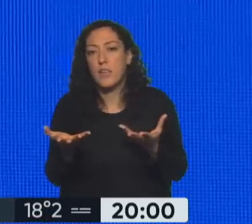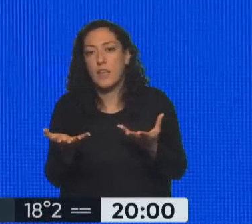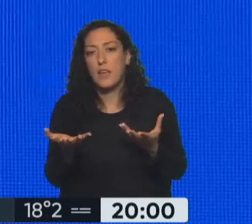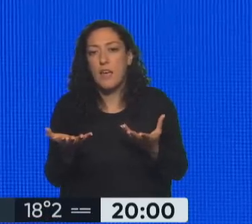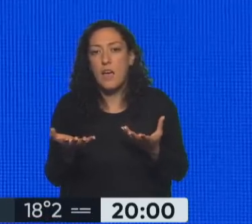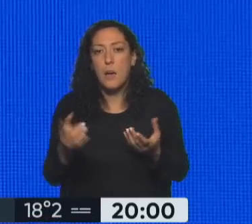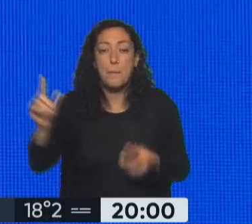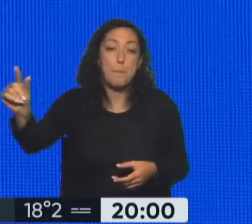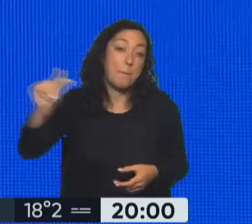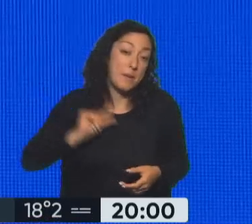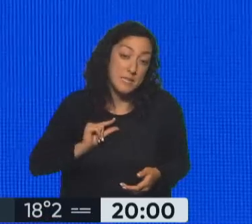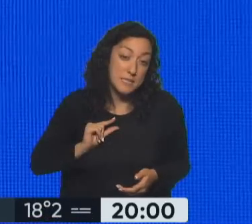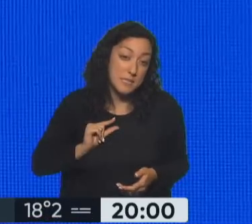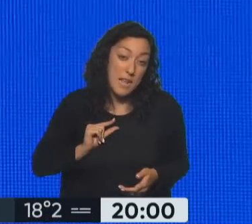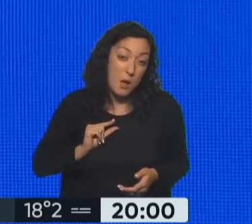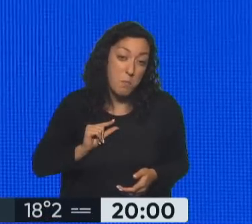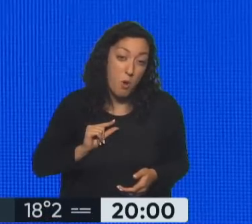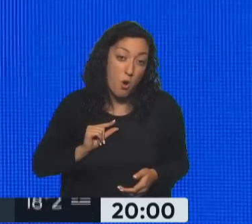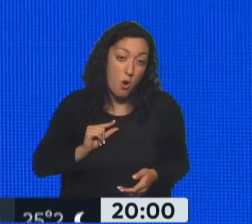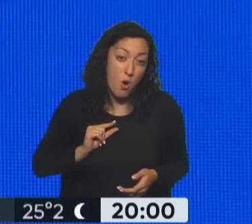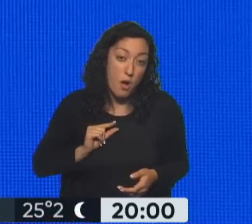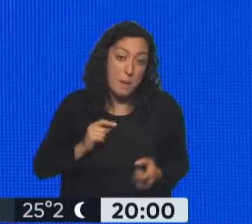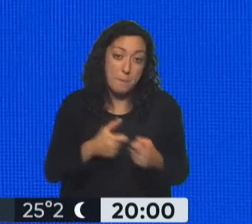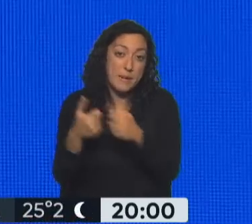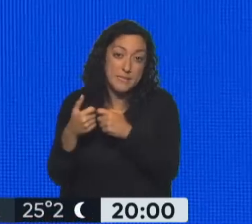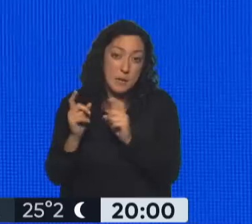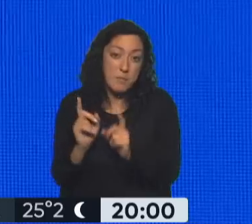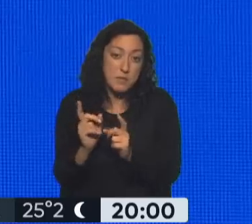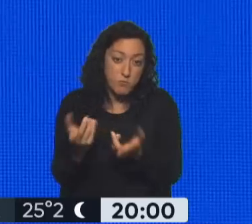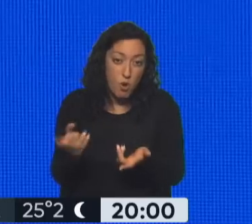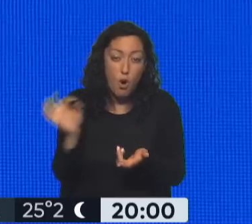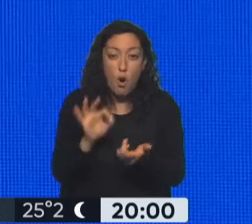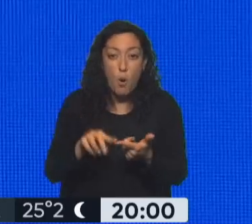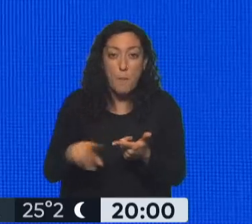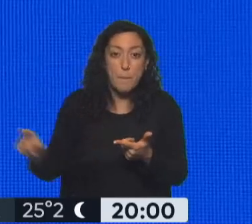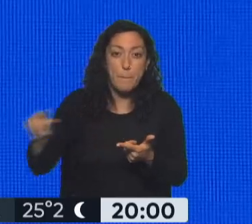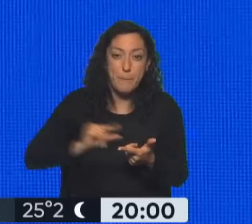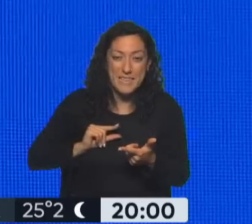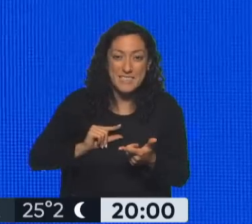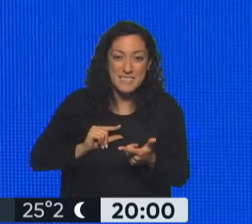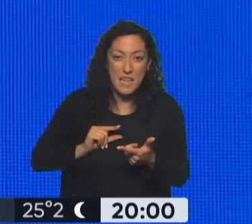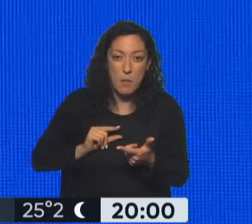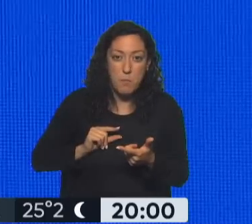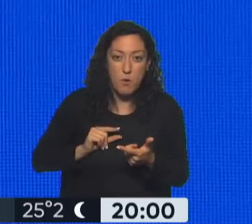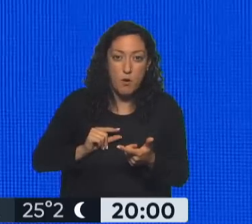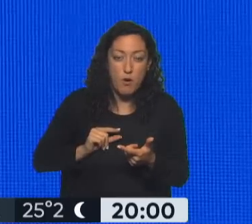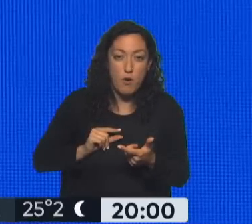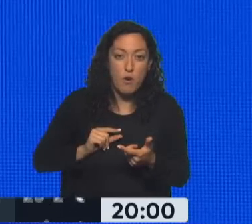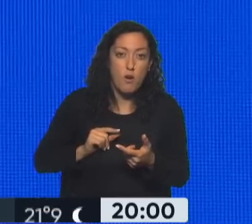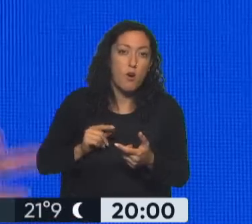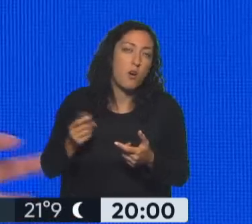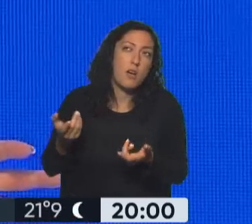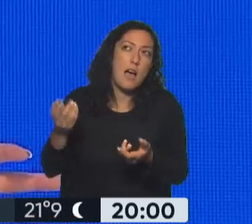un préstamo de las propias empresas o es un préstamo que está apalancado por fondos en el